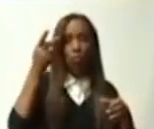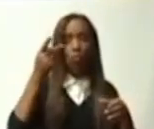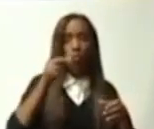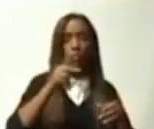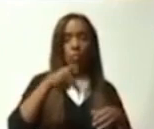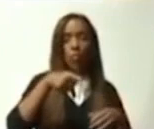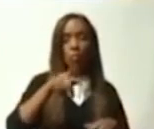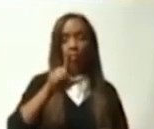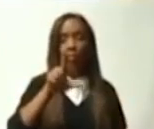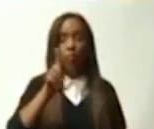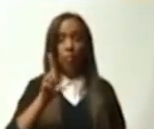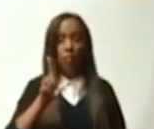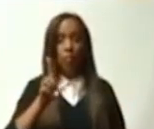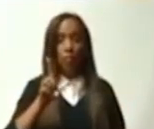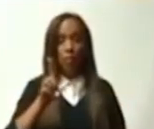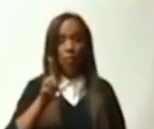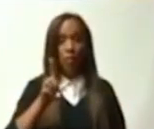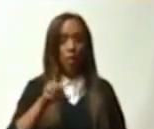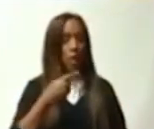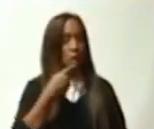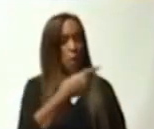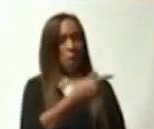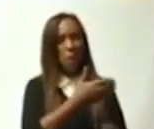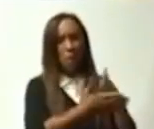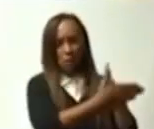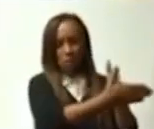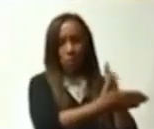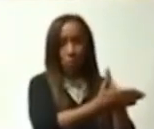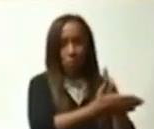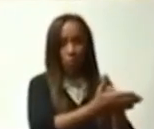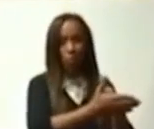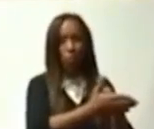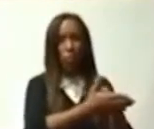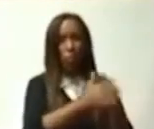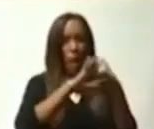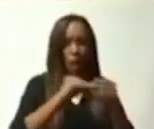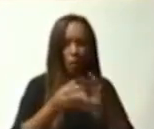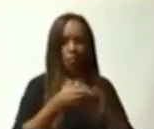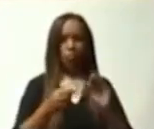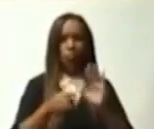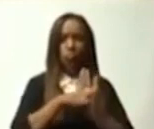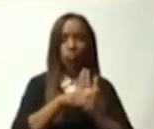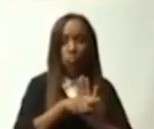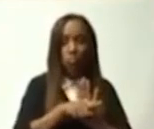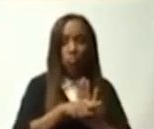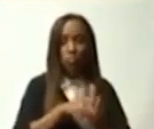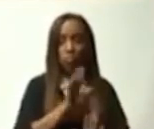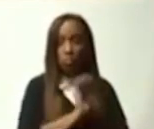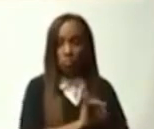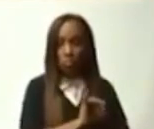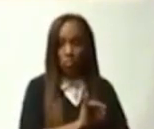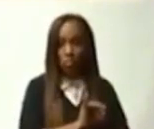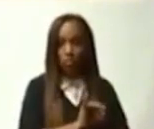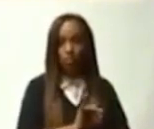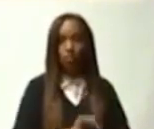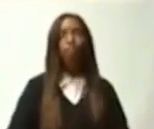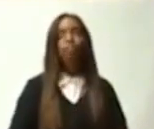que tiene y con la responsabilidad que le caracteriza, en las elecciones de